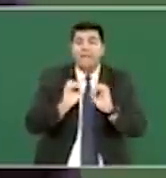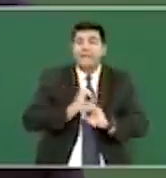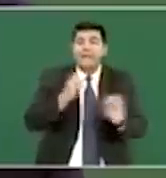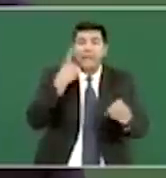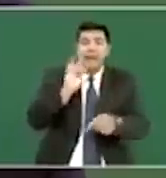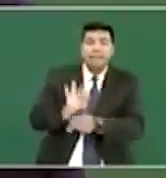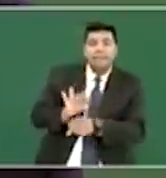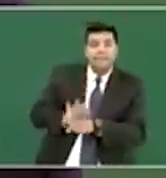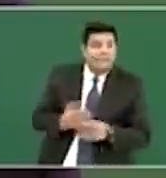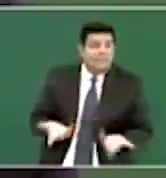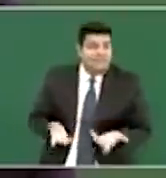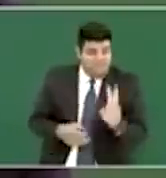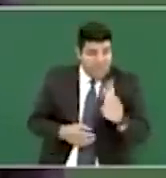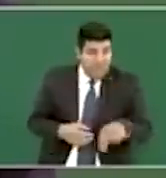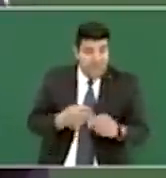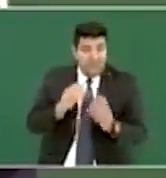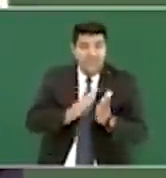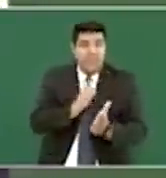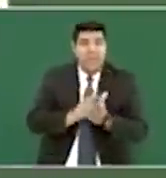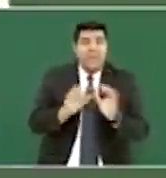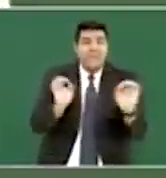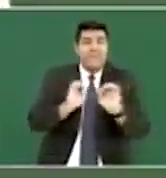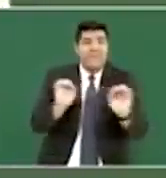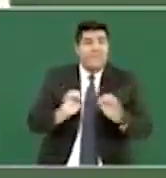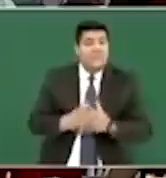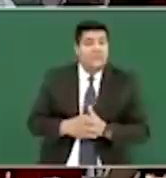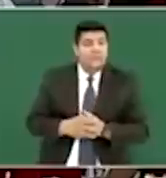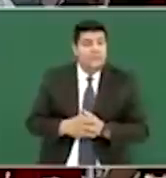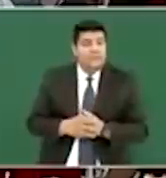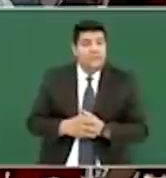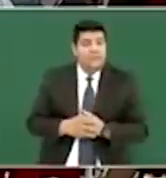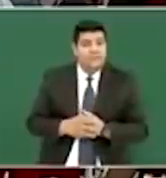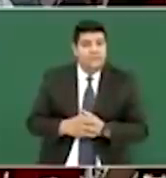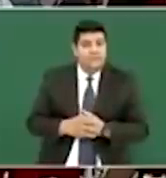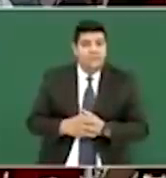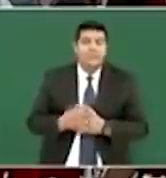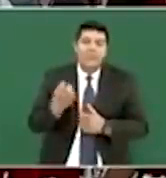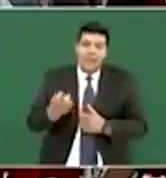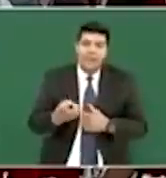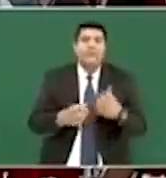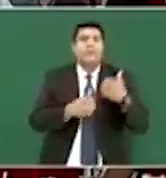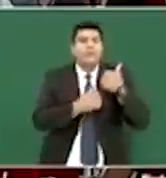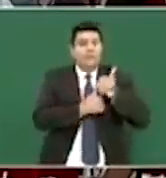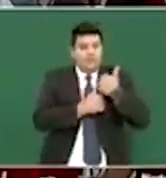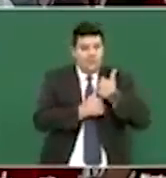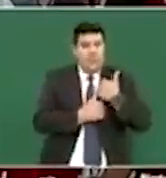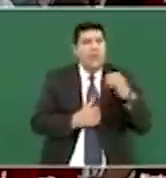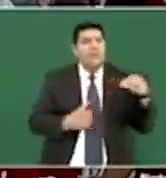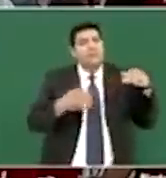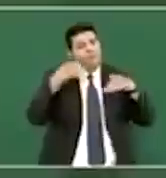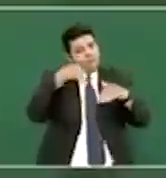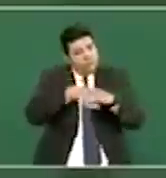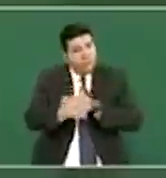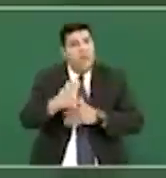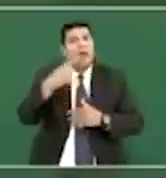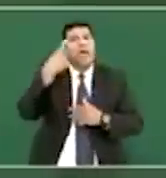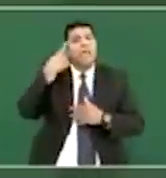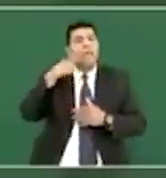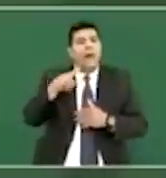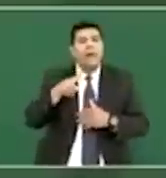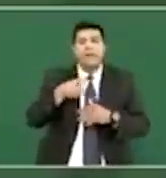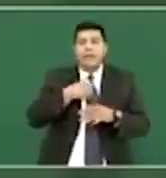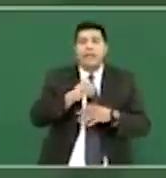ciudadanos. Entonces, se usaba al ejército y a la marina para los